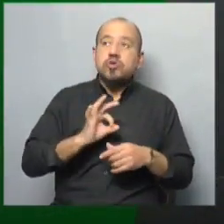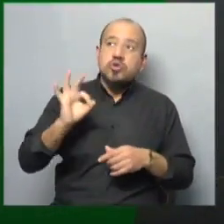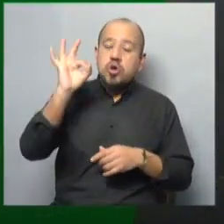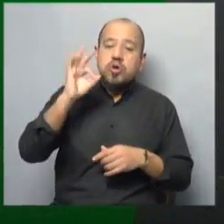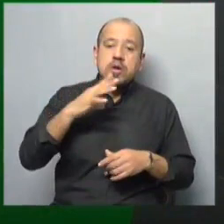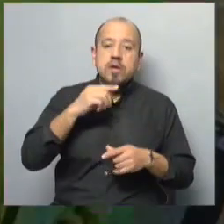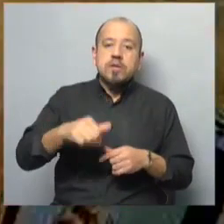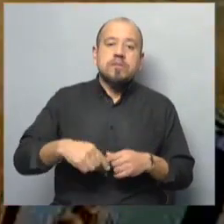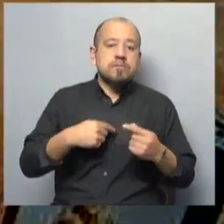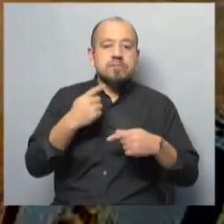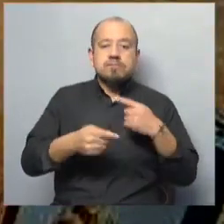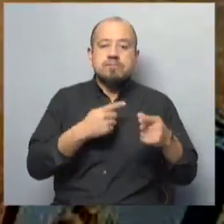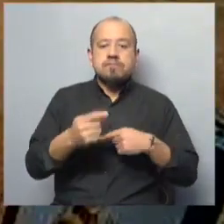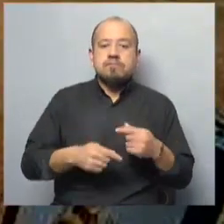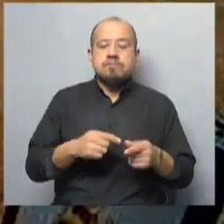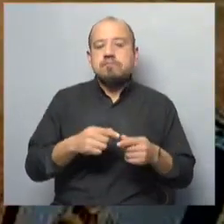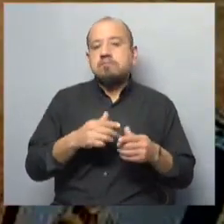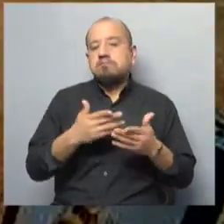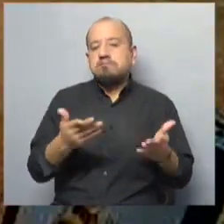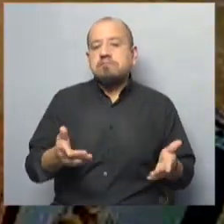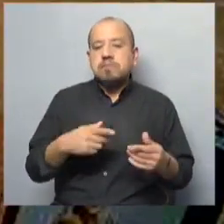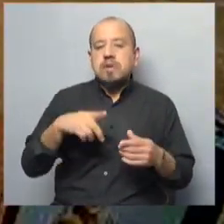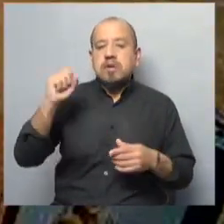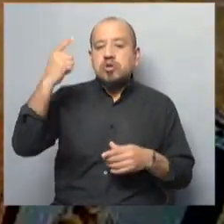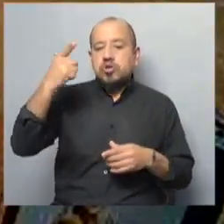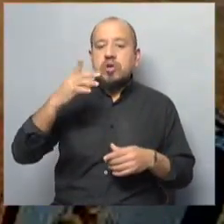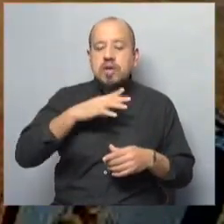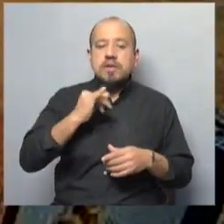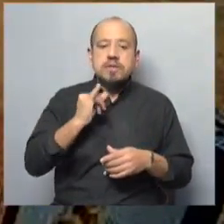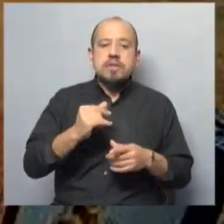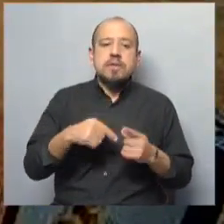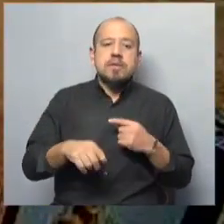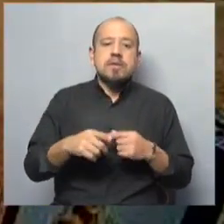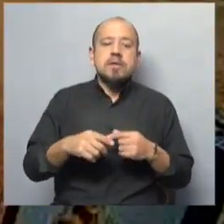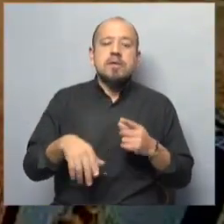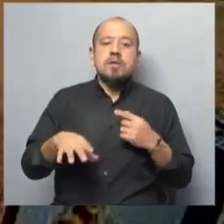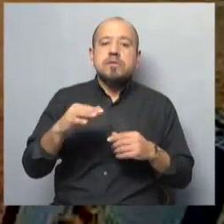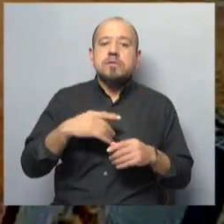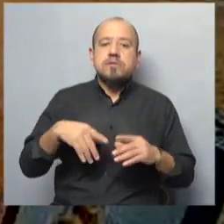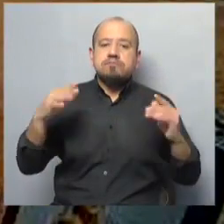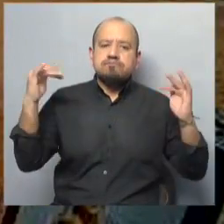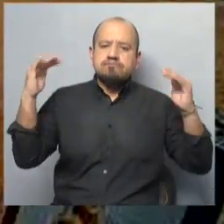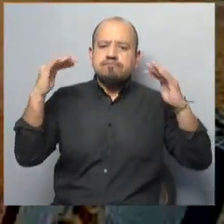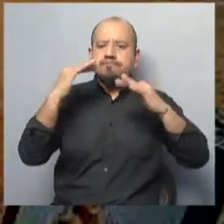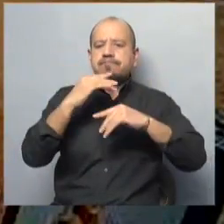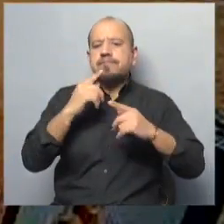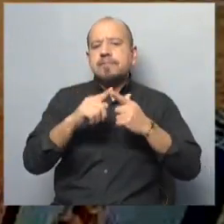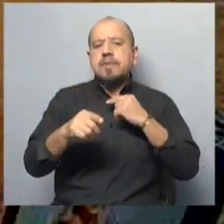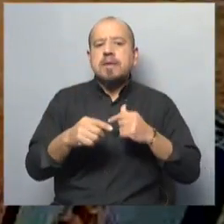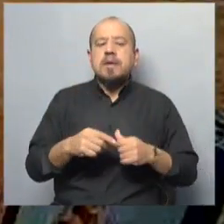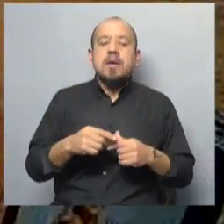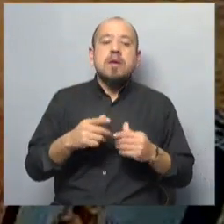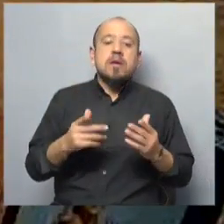según Inumet va a seguir así durante el resto de la jornada, pero se va a poner el cielo lentamente nuboso y cubierto